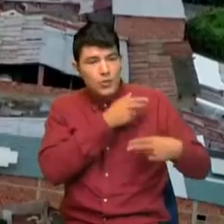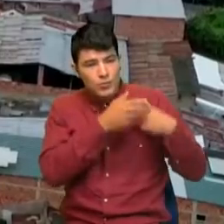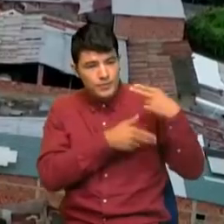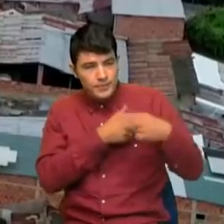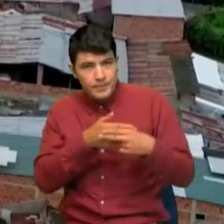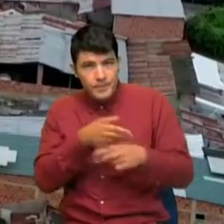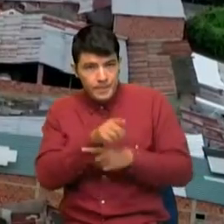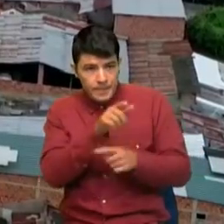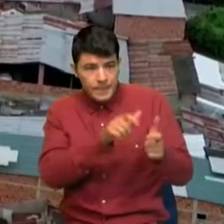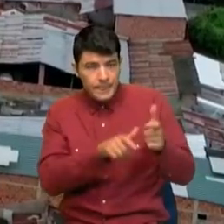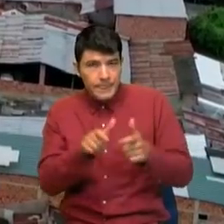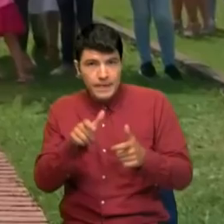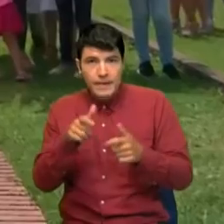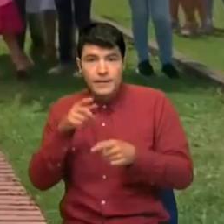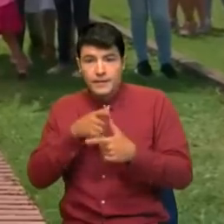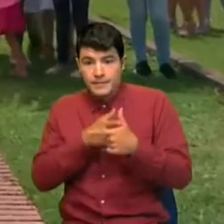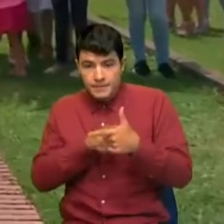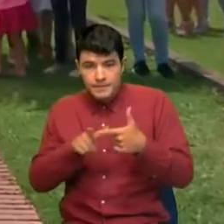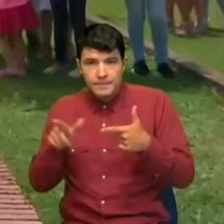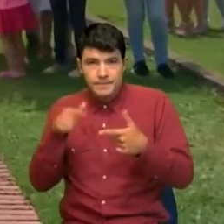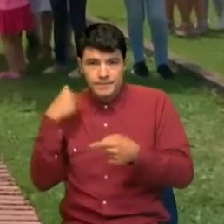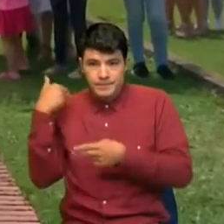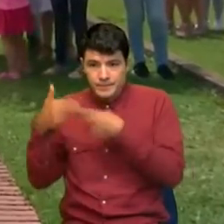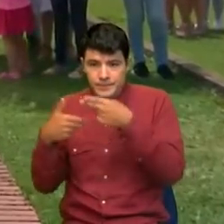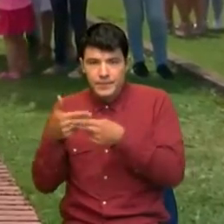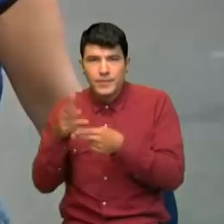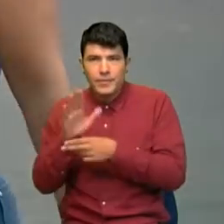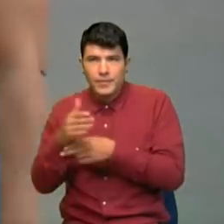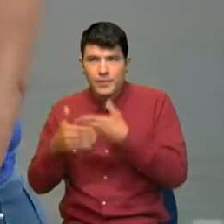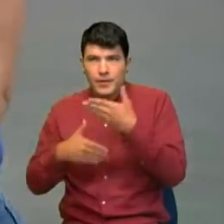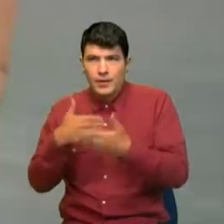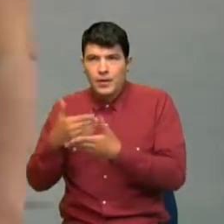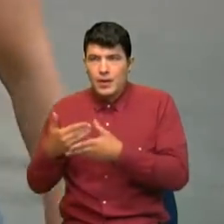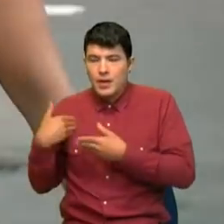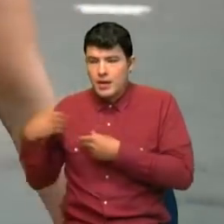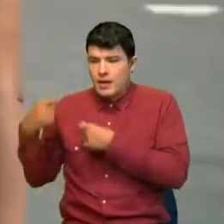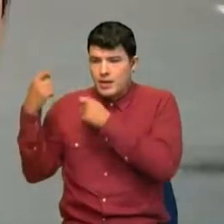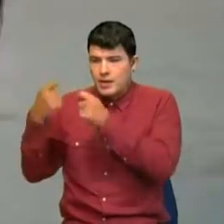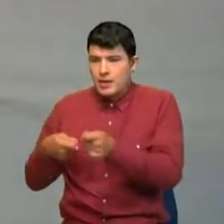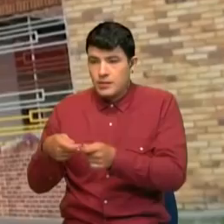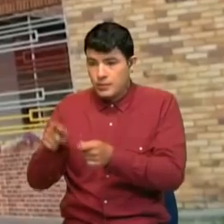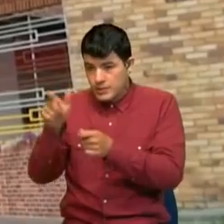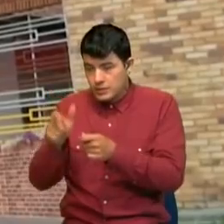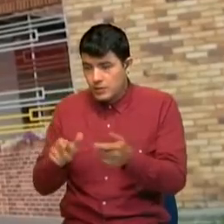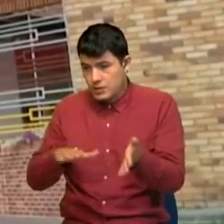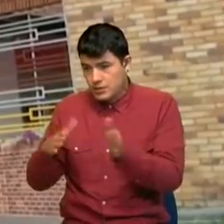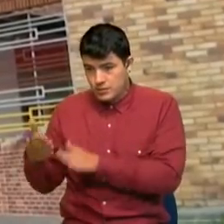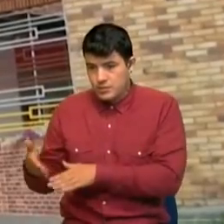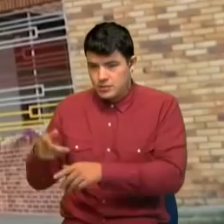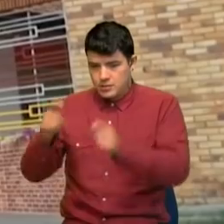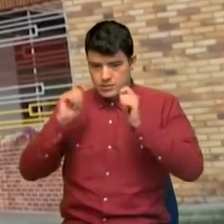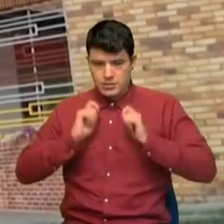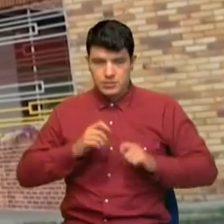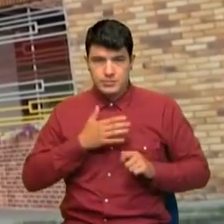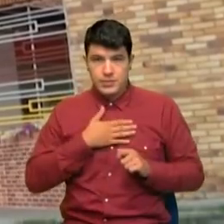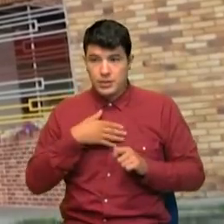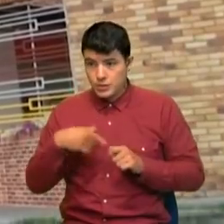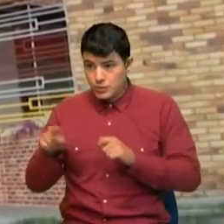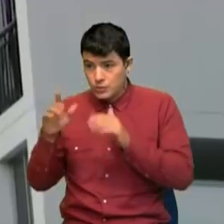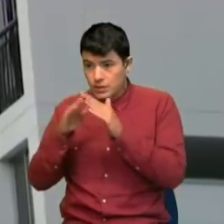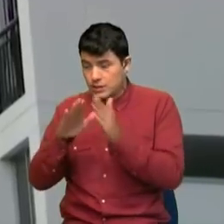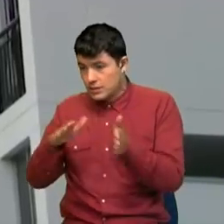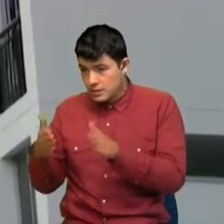Por su lado, la sucesión, como su nombre lo indica, es el proceso de suceder a una persona difunta en sus bienes o pasar los bienes a